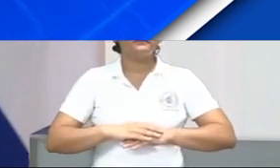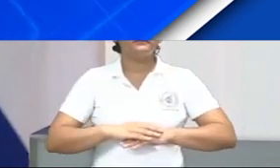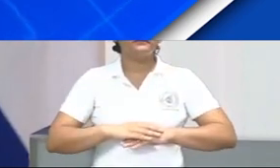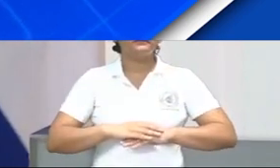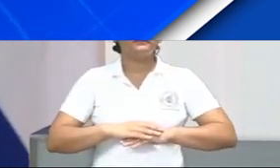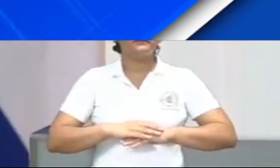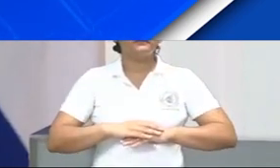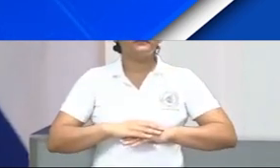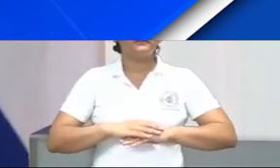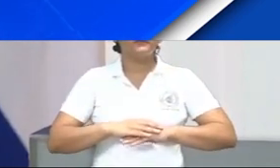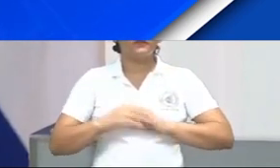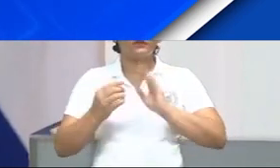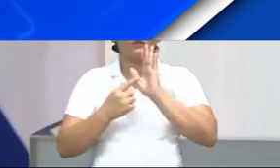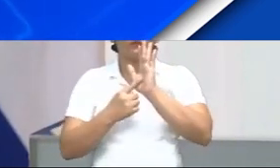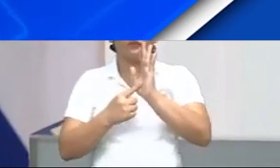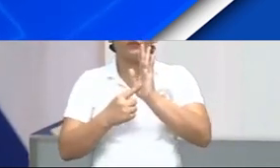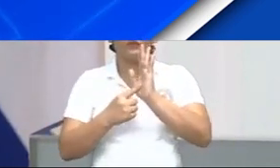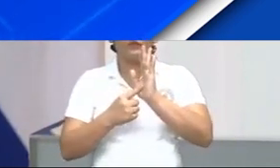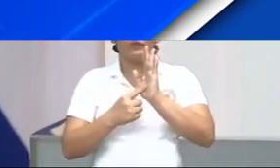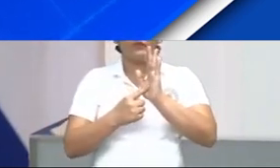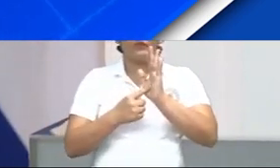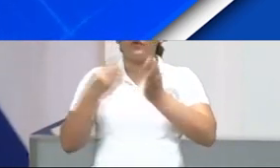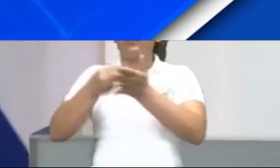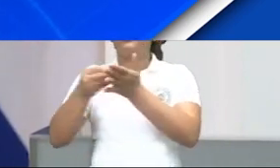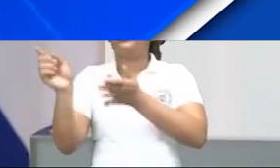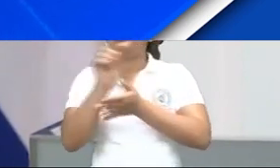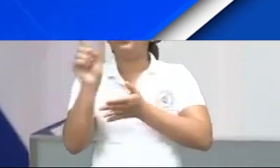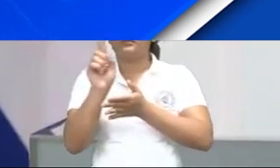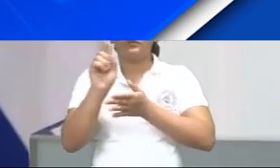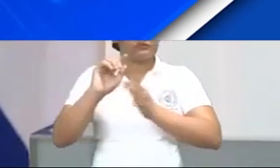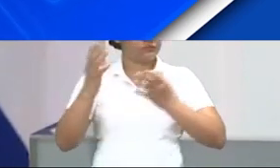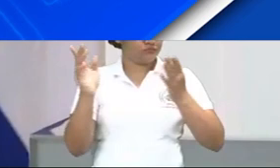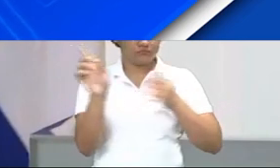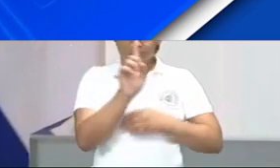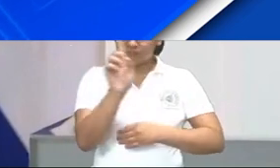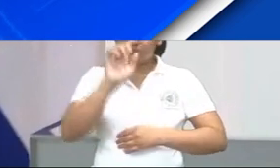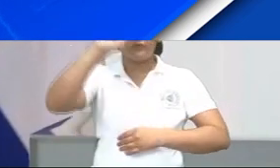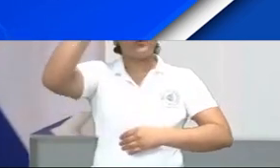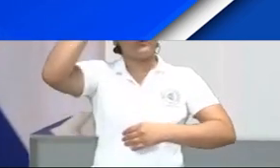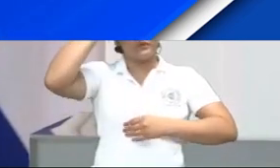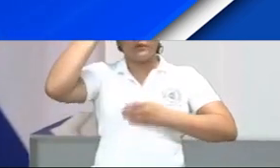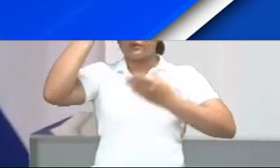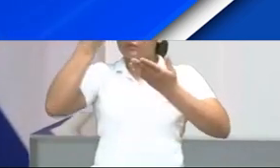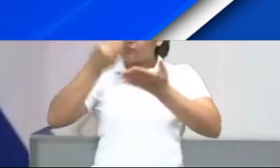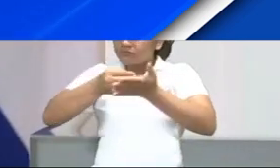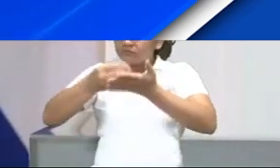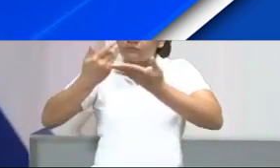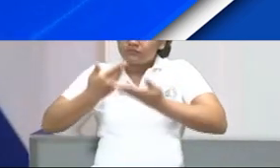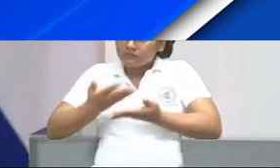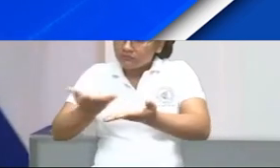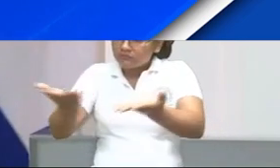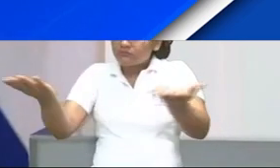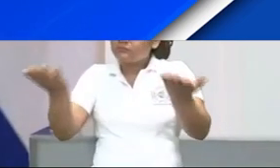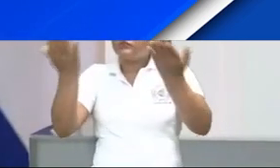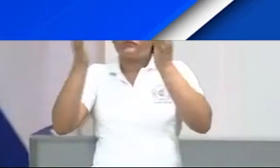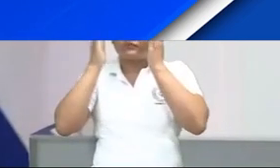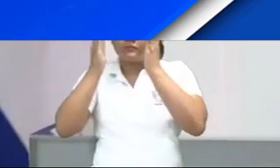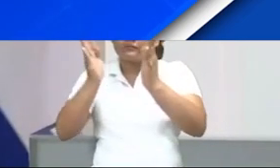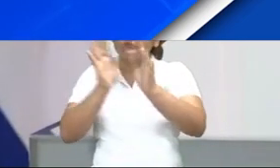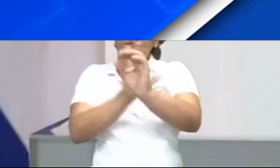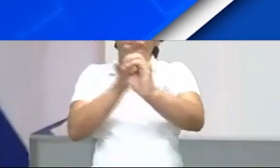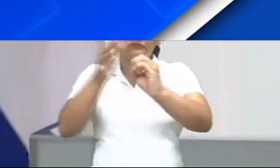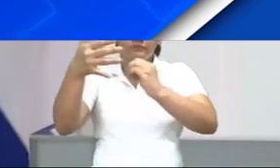ninguna escatimación de gasto para enfrentar la pandemia. Y eso está registrado en